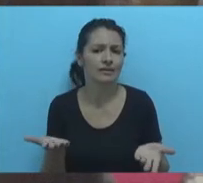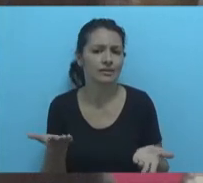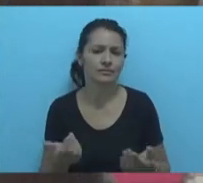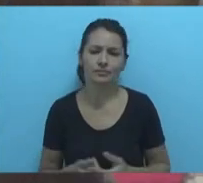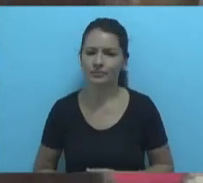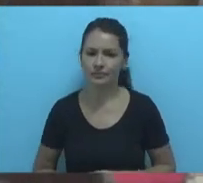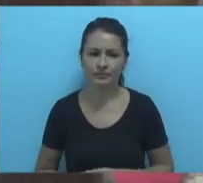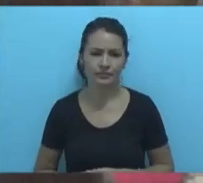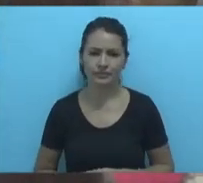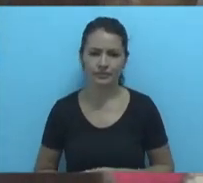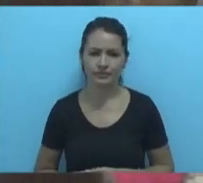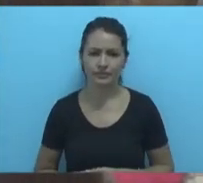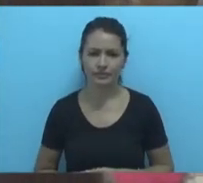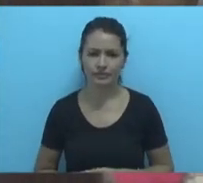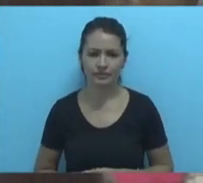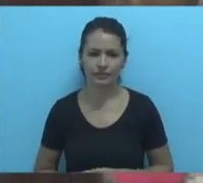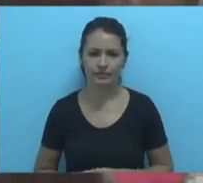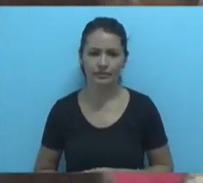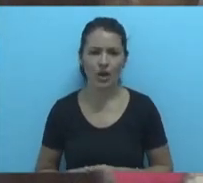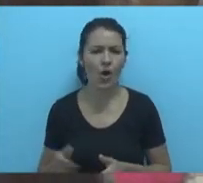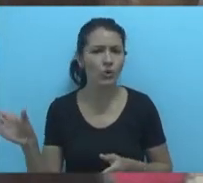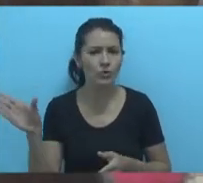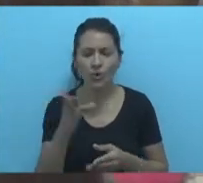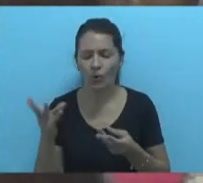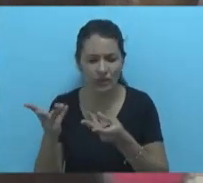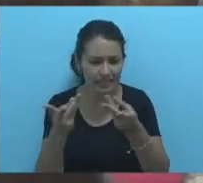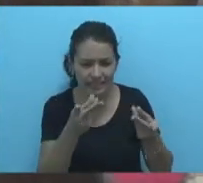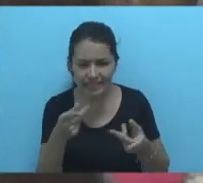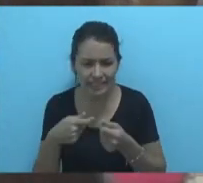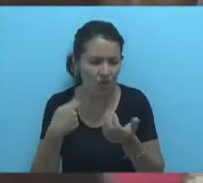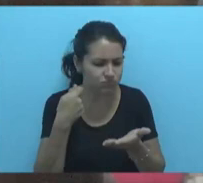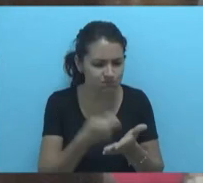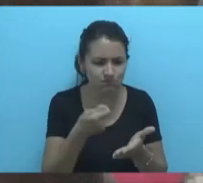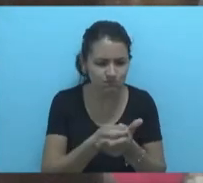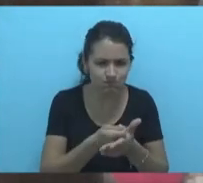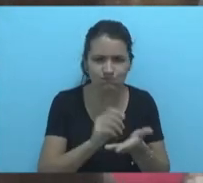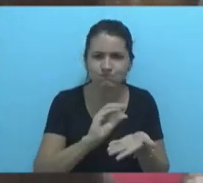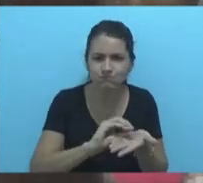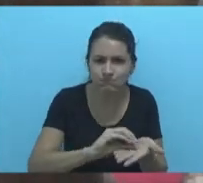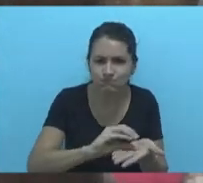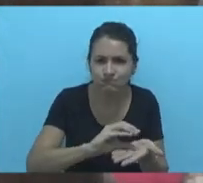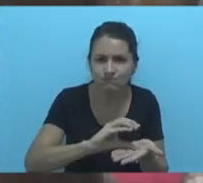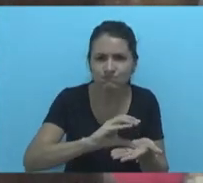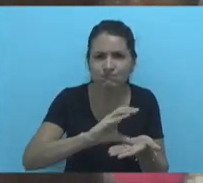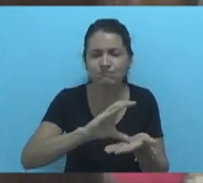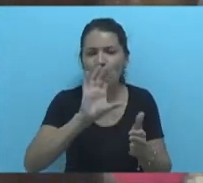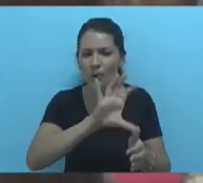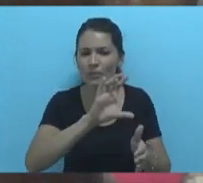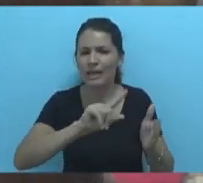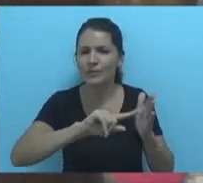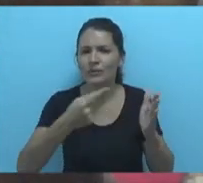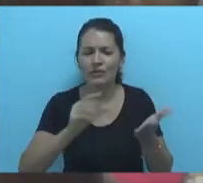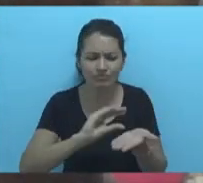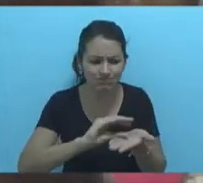tiene que ver con la matriz de acumulación económica. Estos subsidios van al conurbano bonaerense